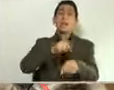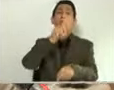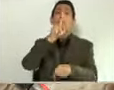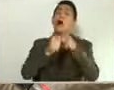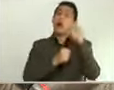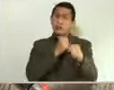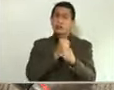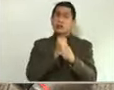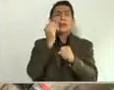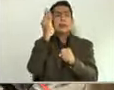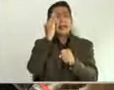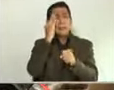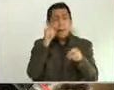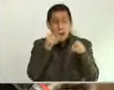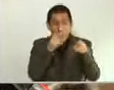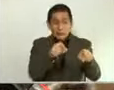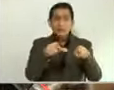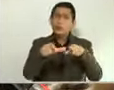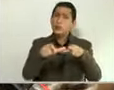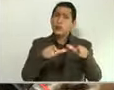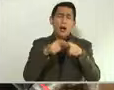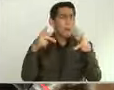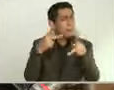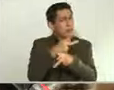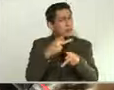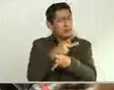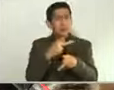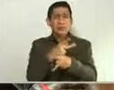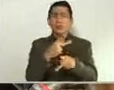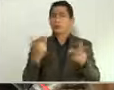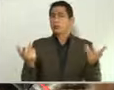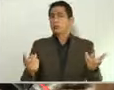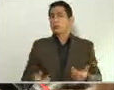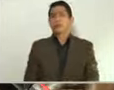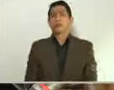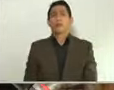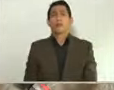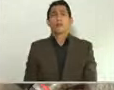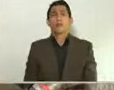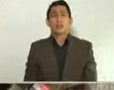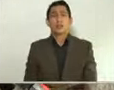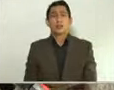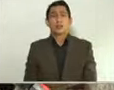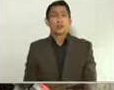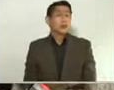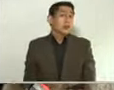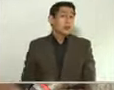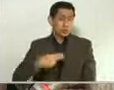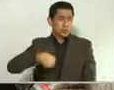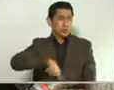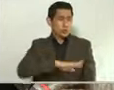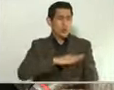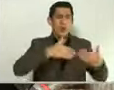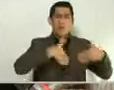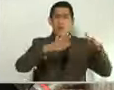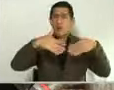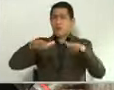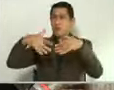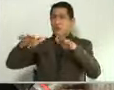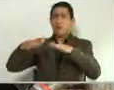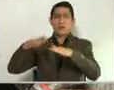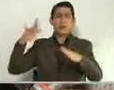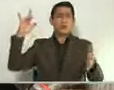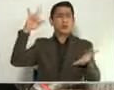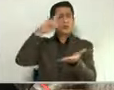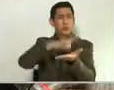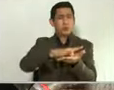sí, se hace todo lo necesario con ruido, juegos pirotécnicos, vehículos, todo para alejar a las aves. Pero las aves que están en